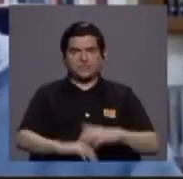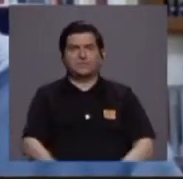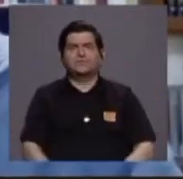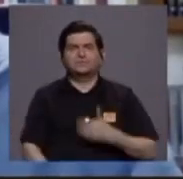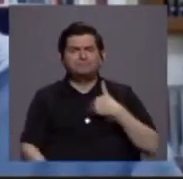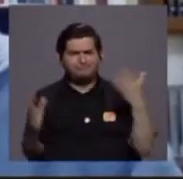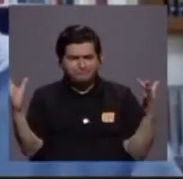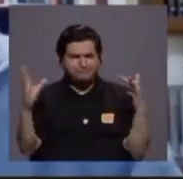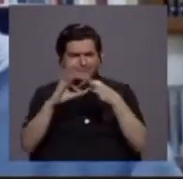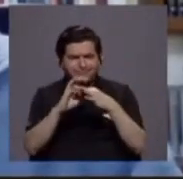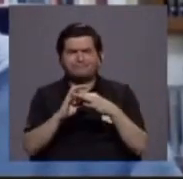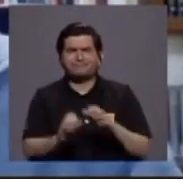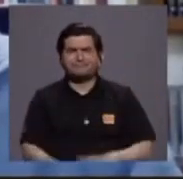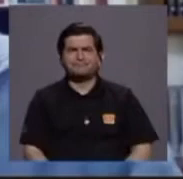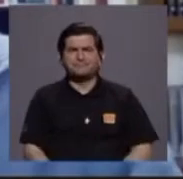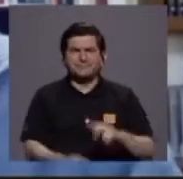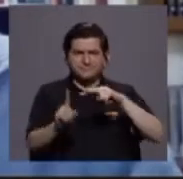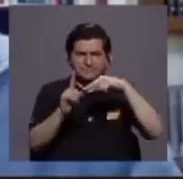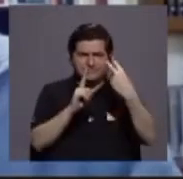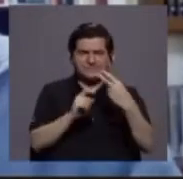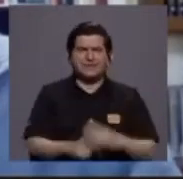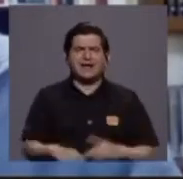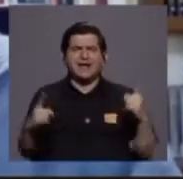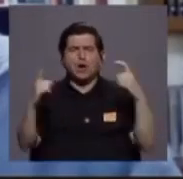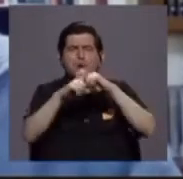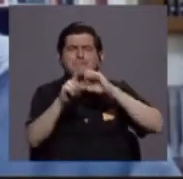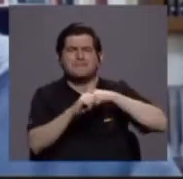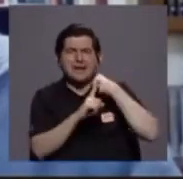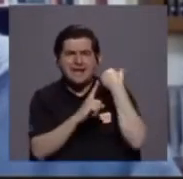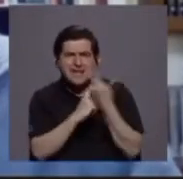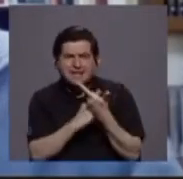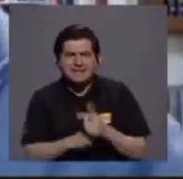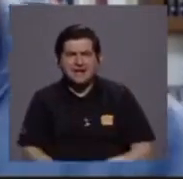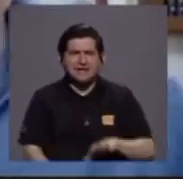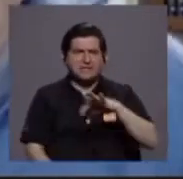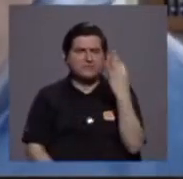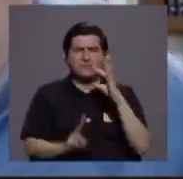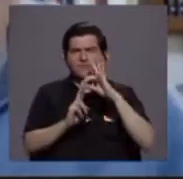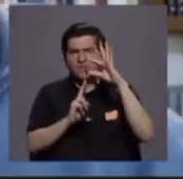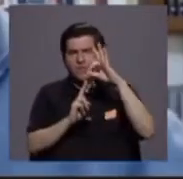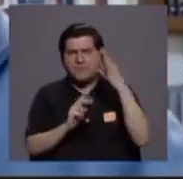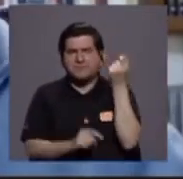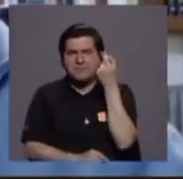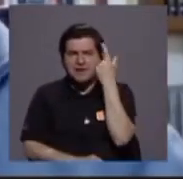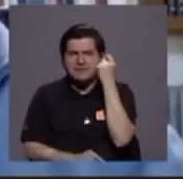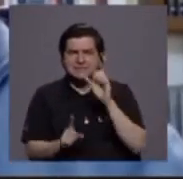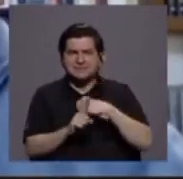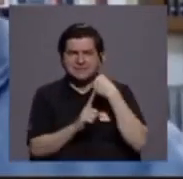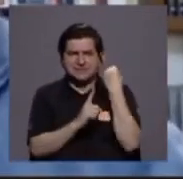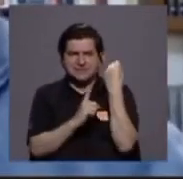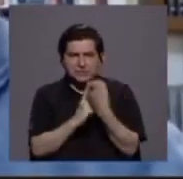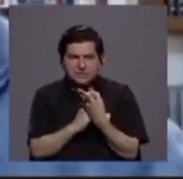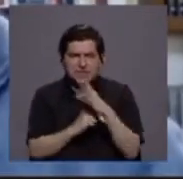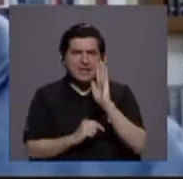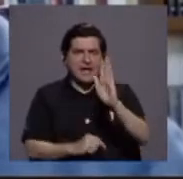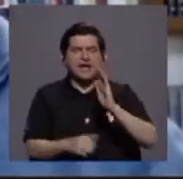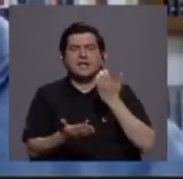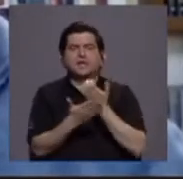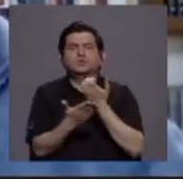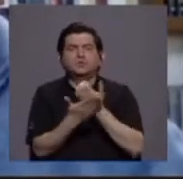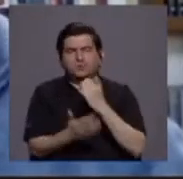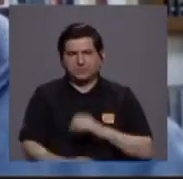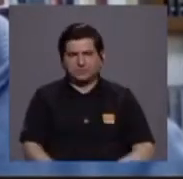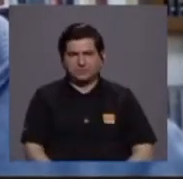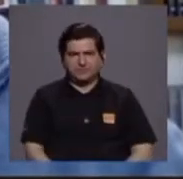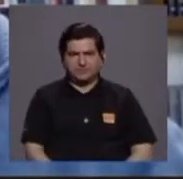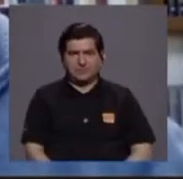tiene que ver con el paradigma de la complejidad social, formas alternativas de entender a las sociedades, sus economías. Y